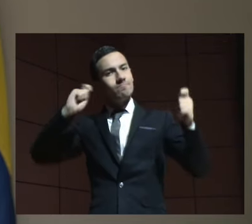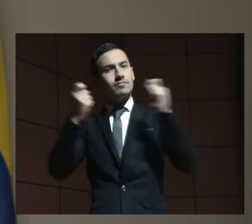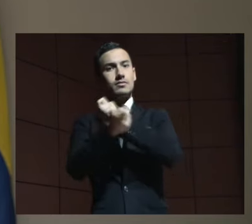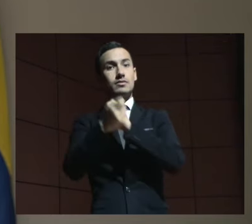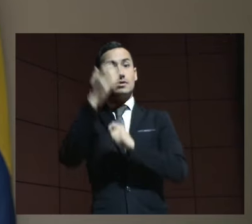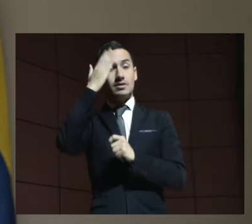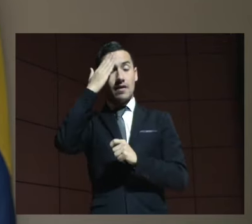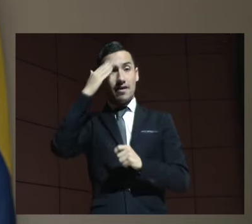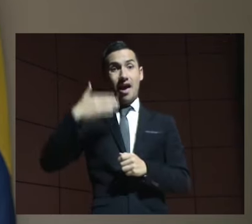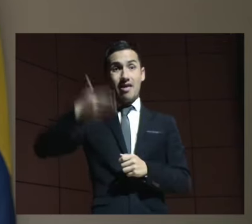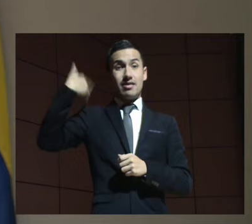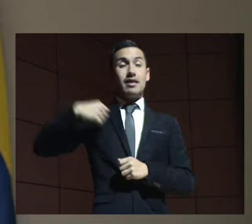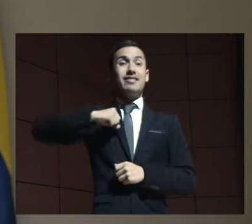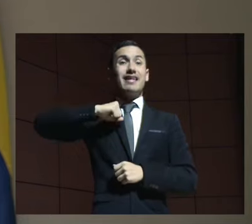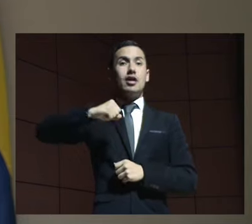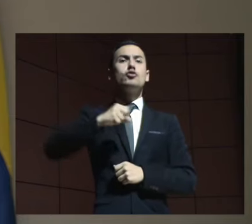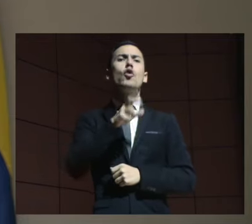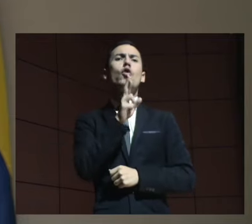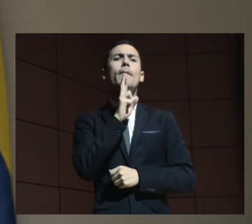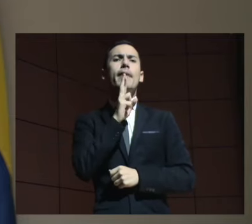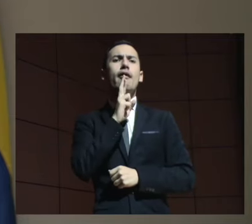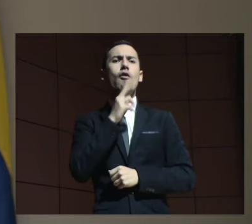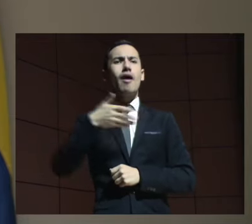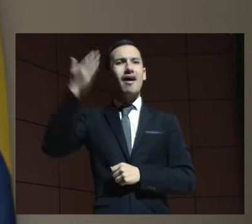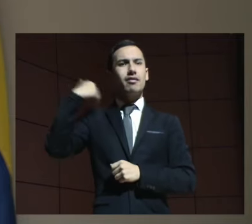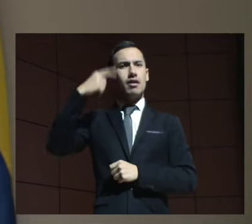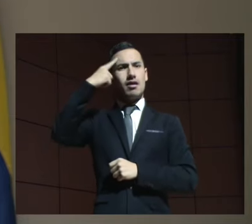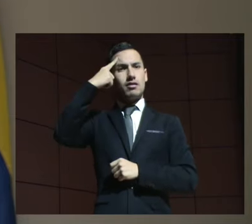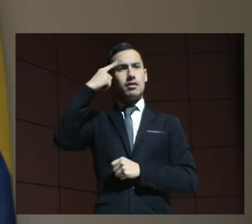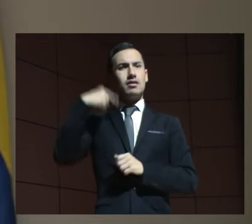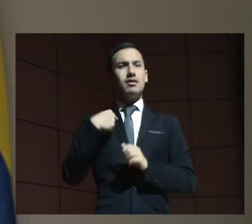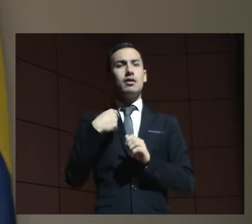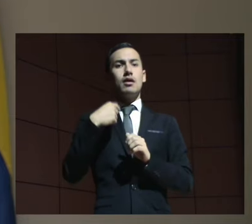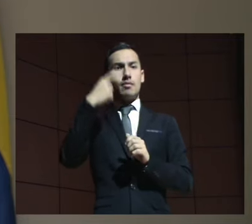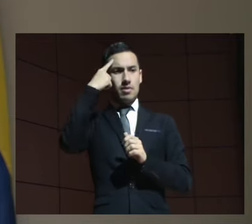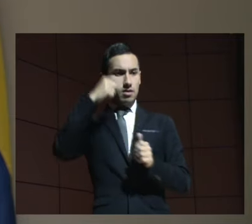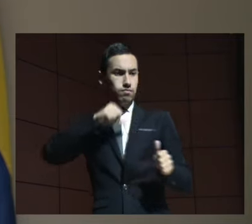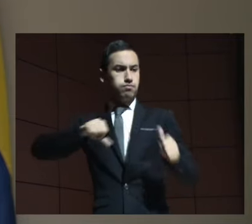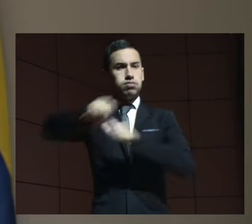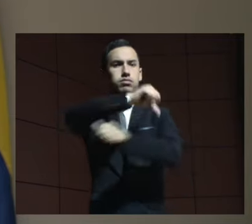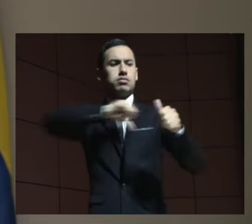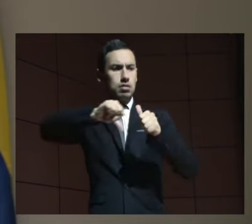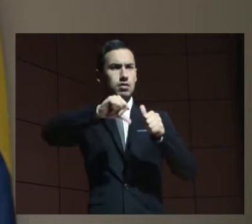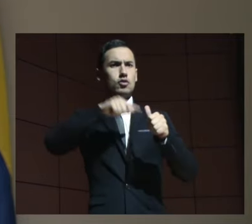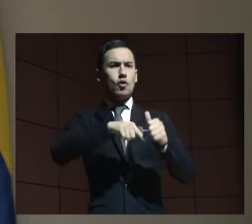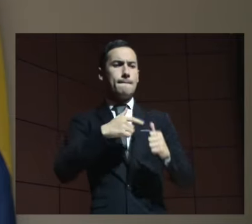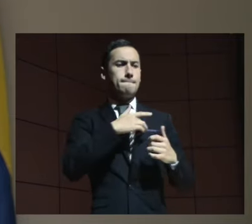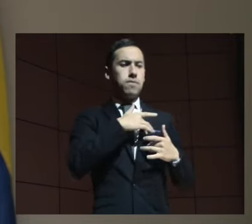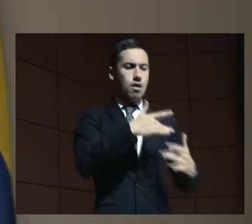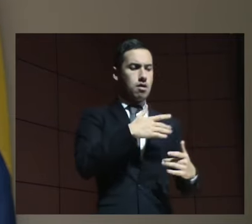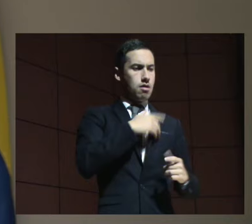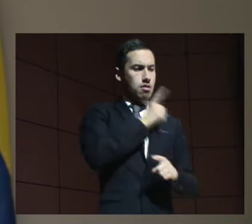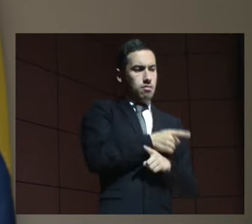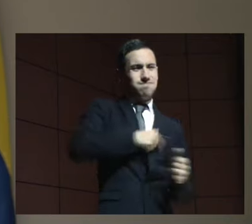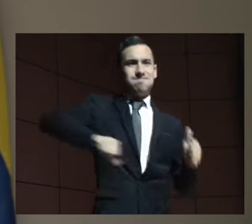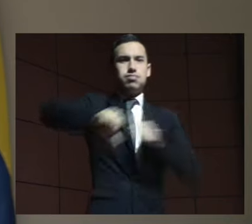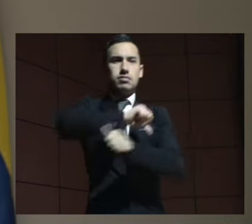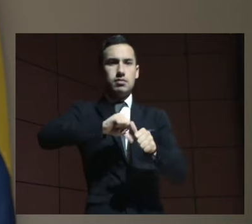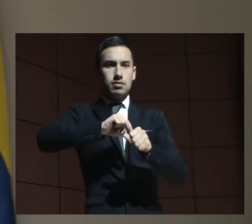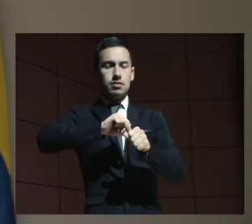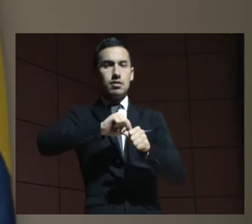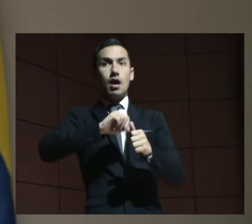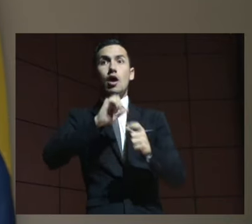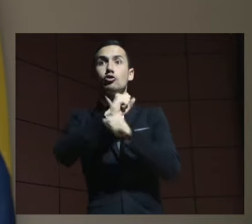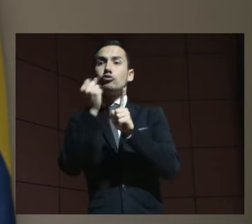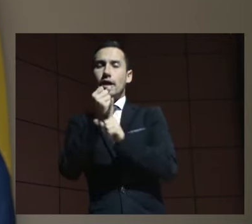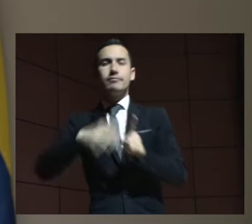herencia, incluso del derecho romano, en donde prevalecen las figuras sustitutivas de la voluntad. Y